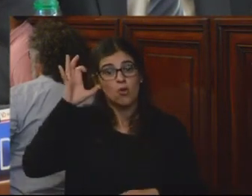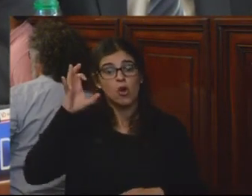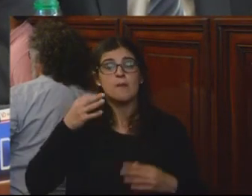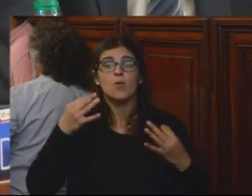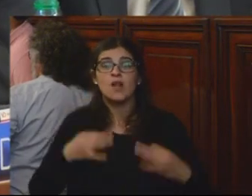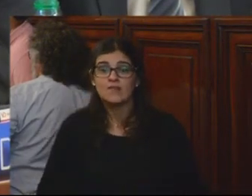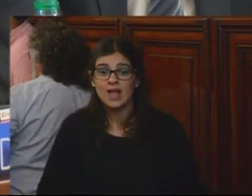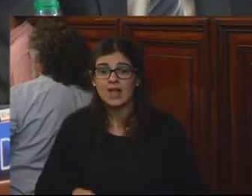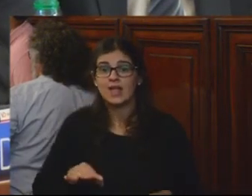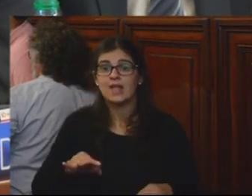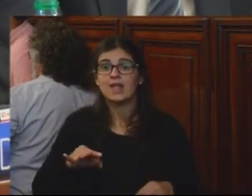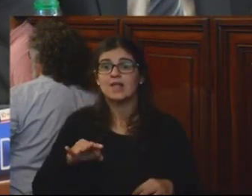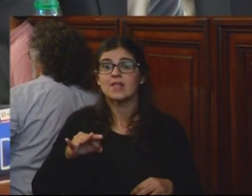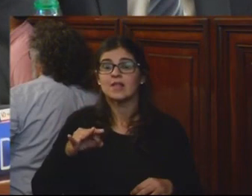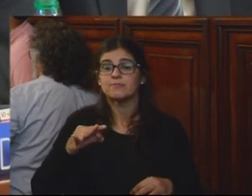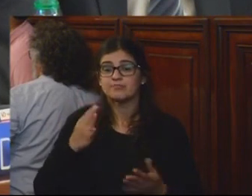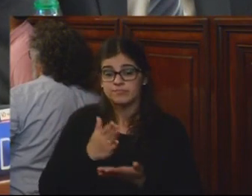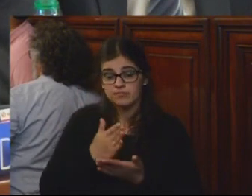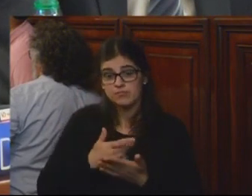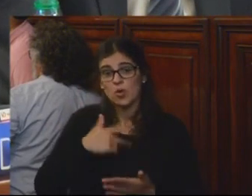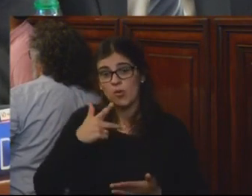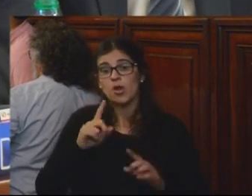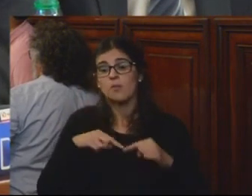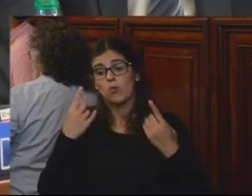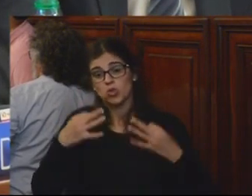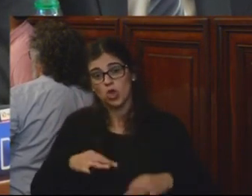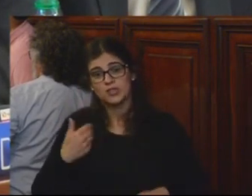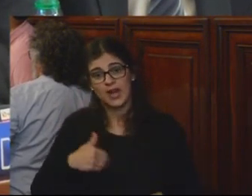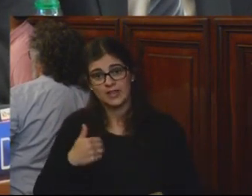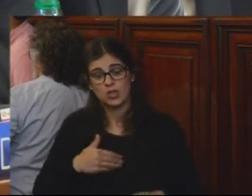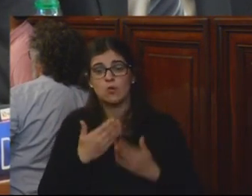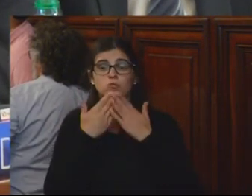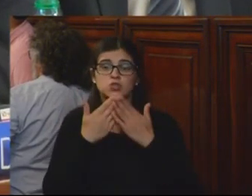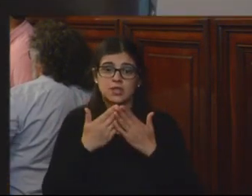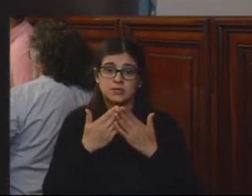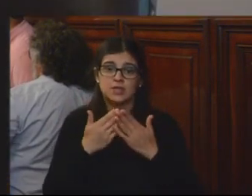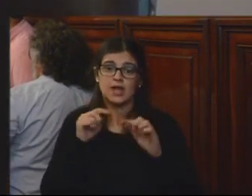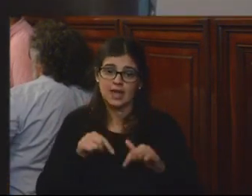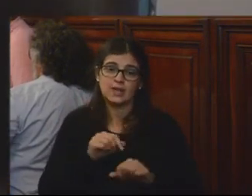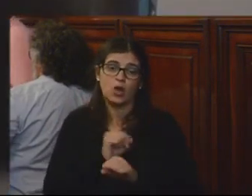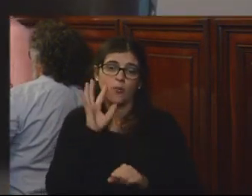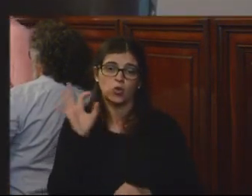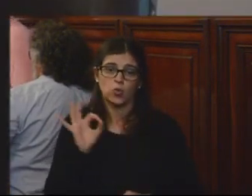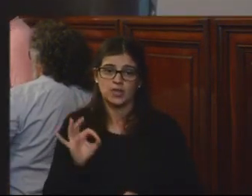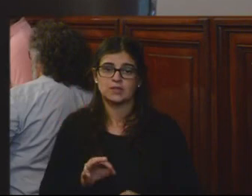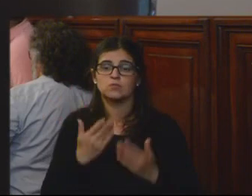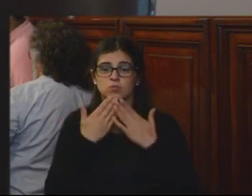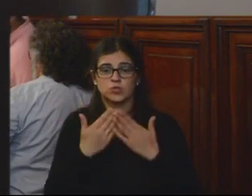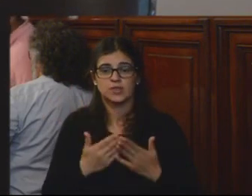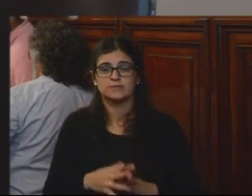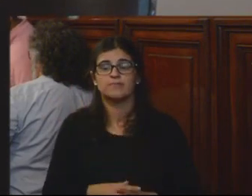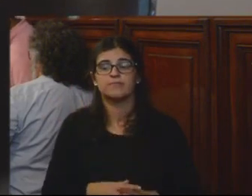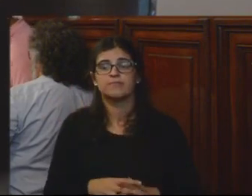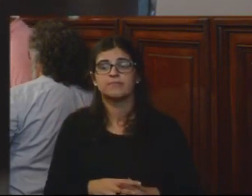bien organizados humanas y por el bien de todos los argentinos muchísimas gracias por esta posibilidad muchas gracias señor secretario